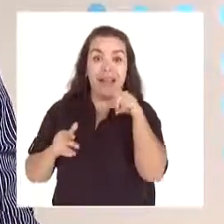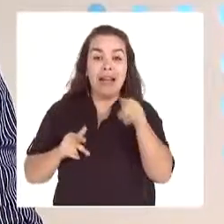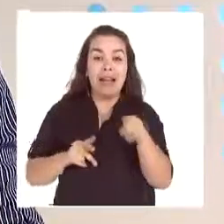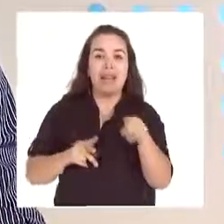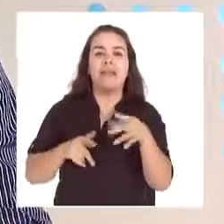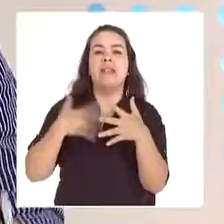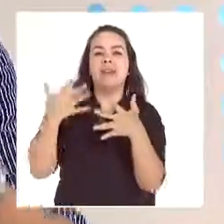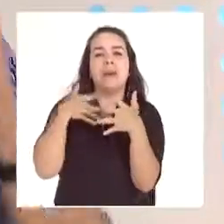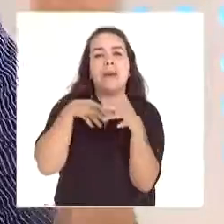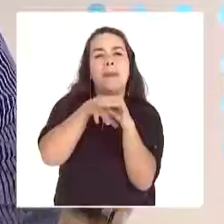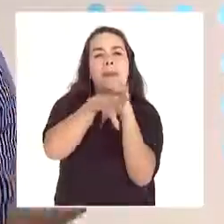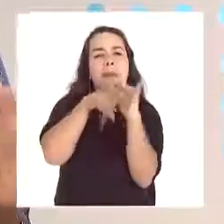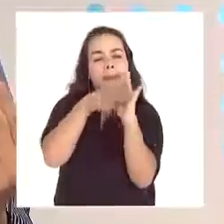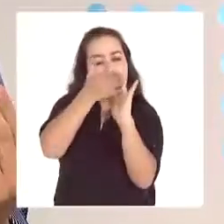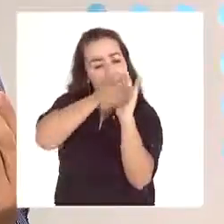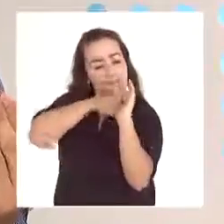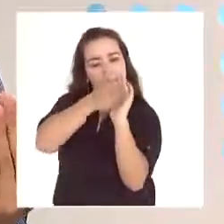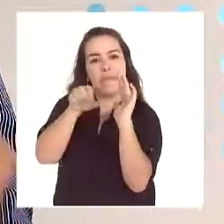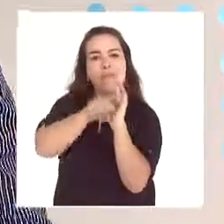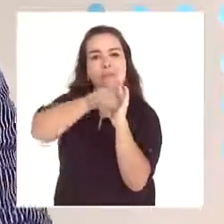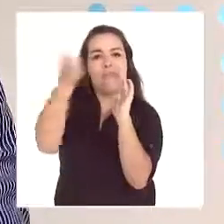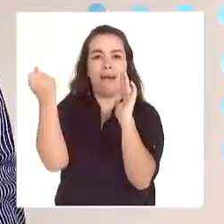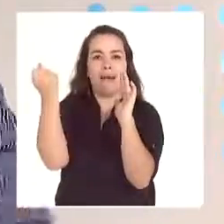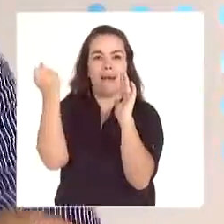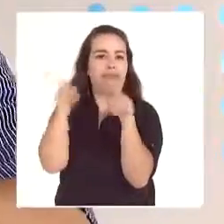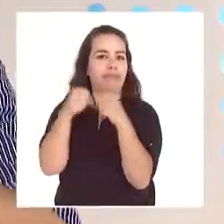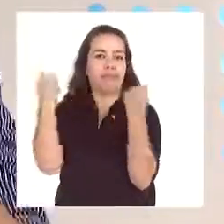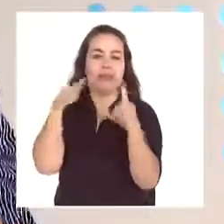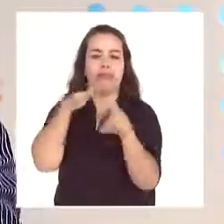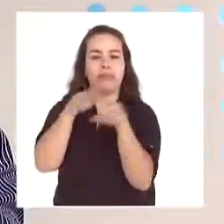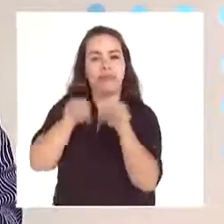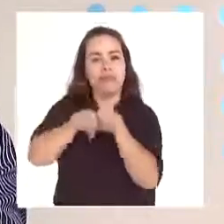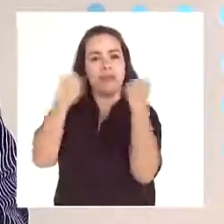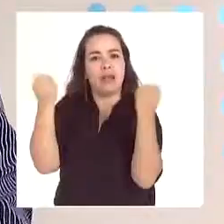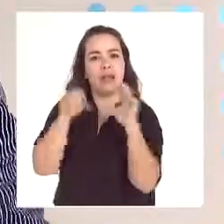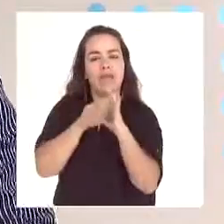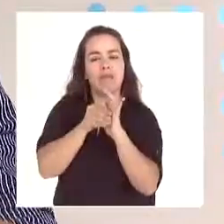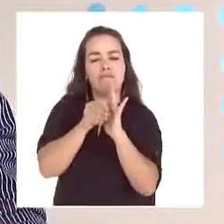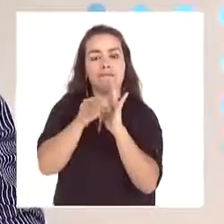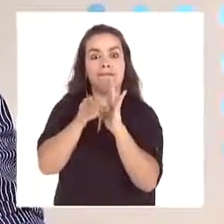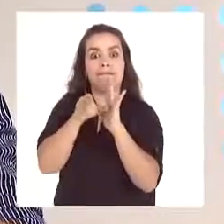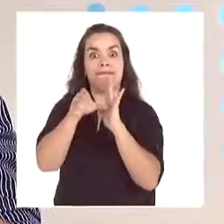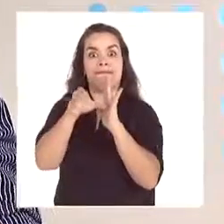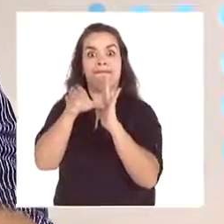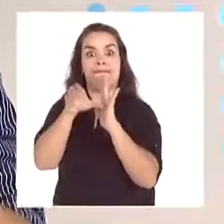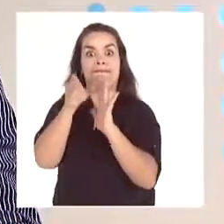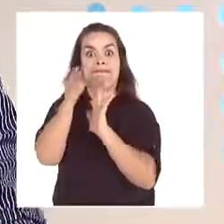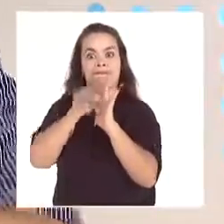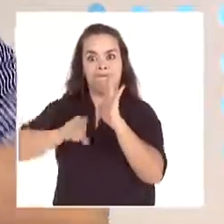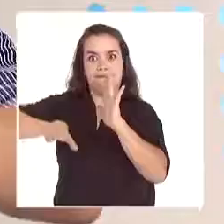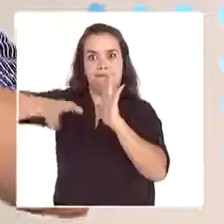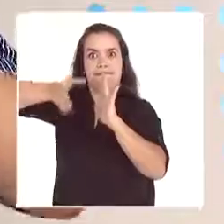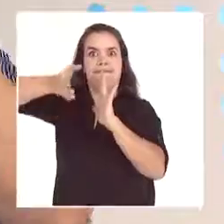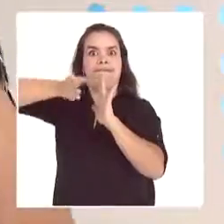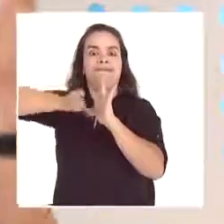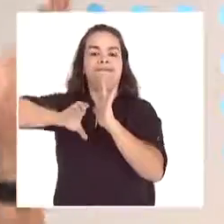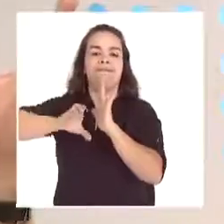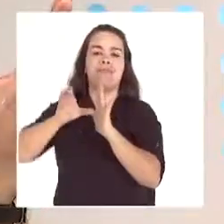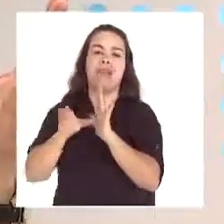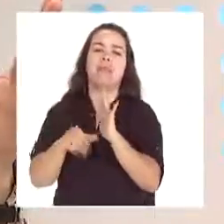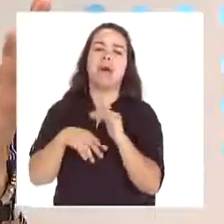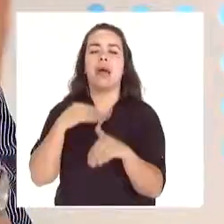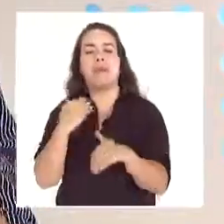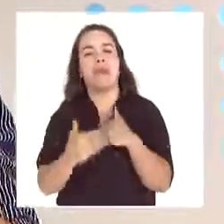arteria. Y cuando se destruye esa célula endotelial se genera inflamación y esa inflamación va produciendo